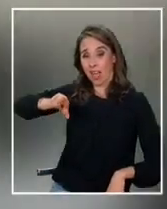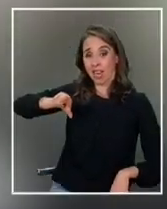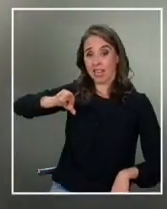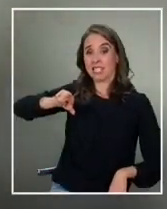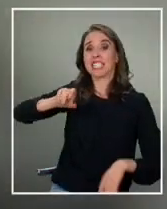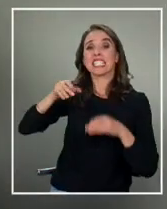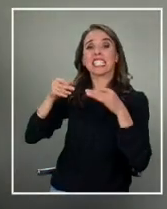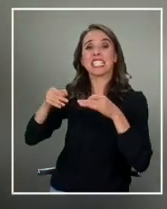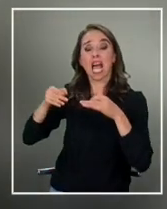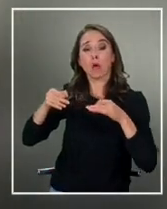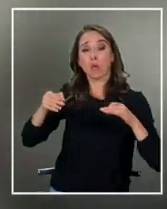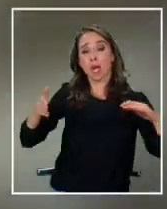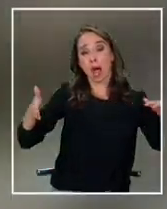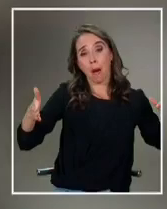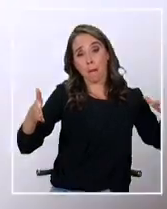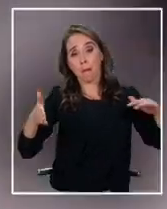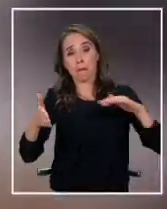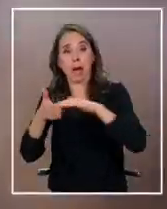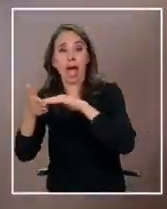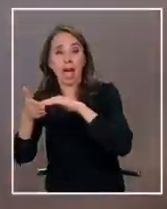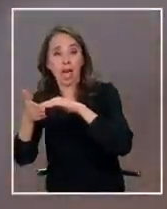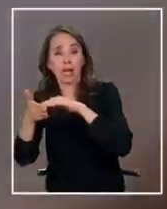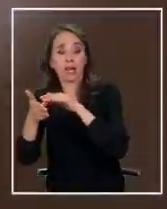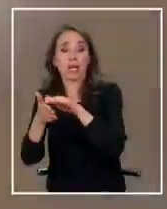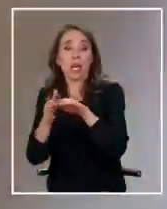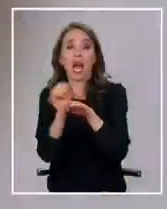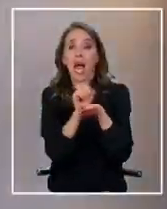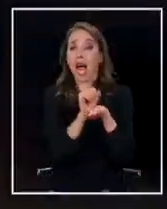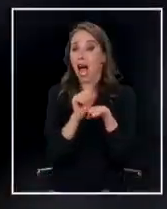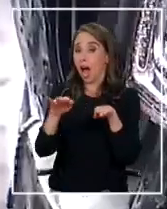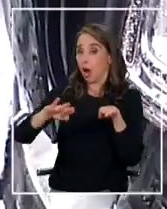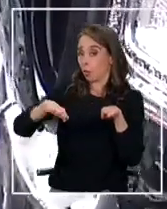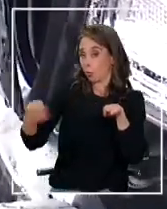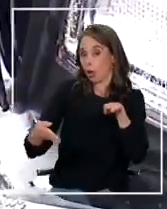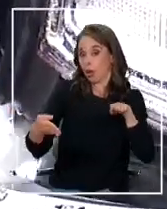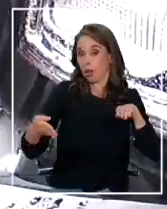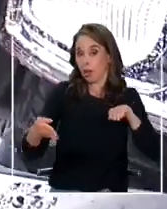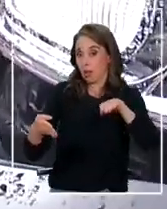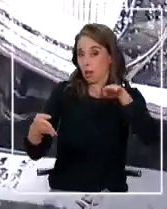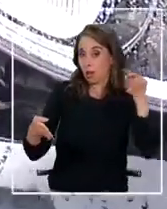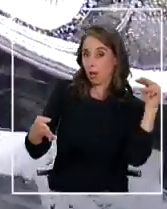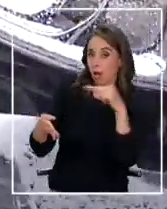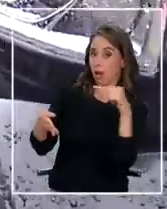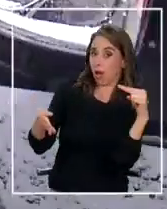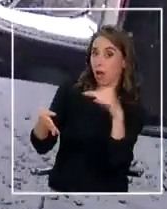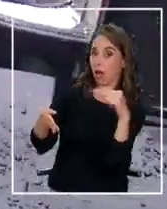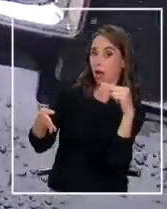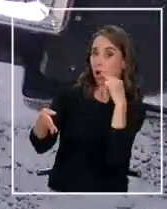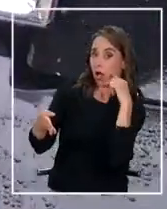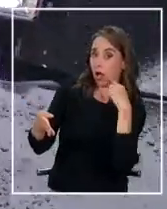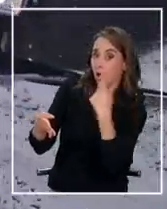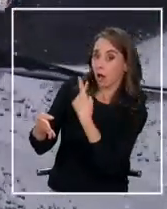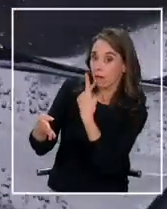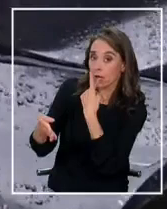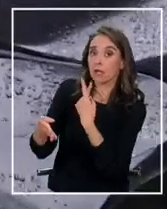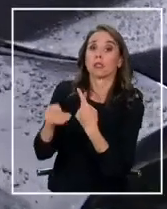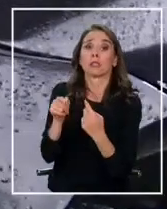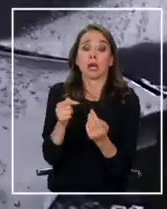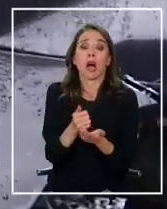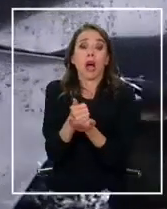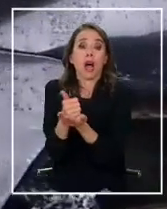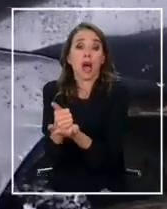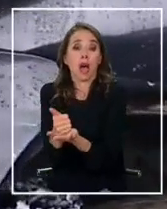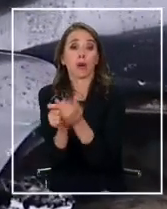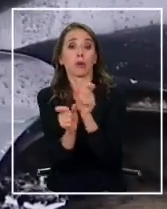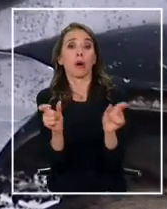vía. Trágico desenlace que observaron los automovilistas que a esa hora pasaban por el lugar, quienes prestaron los primeros